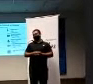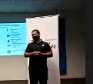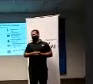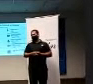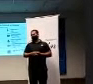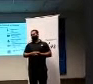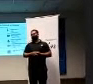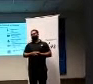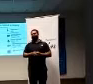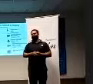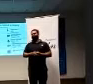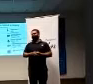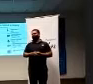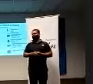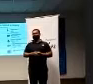entonces?